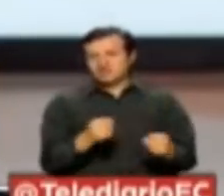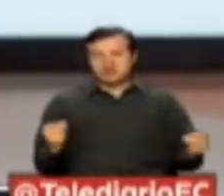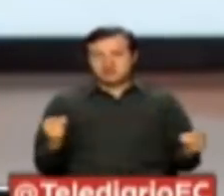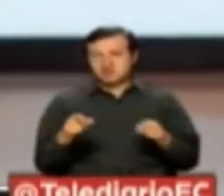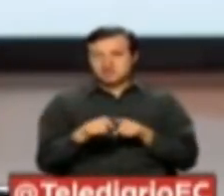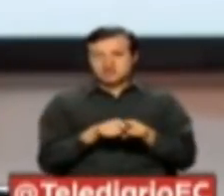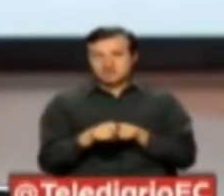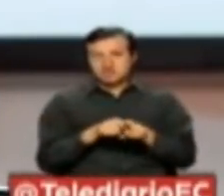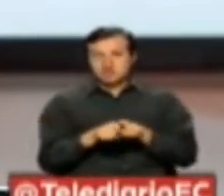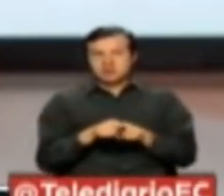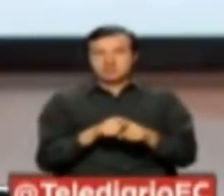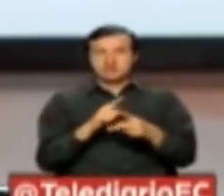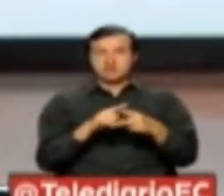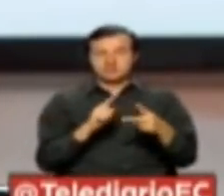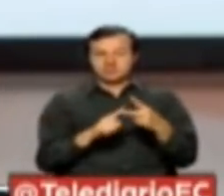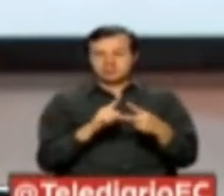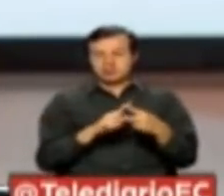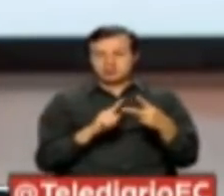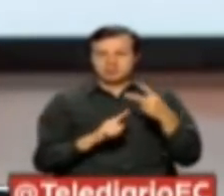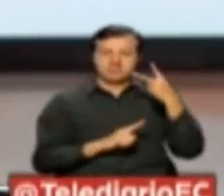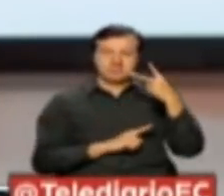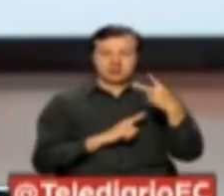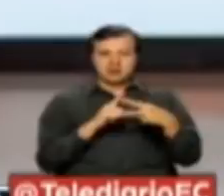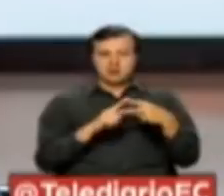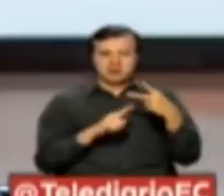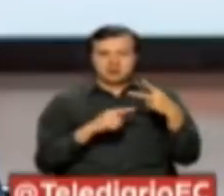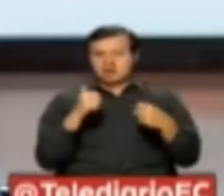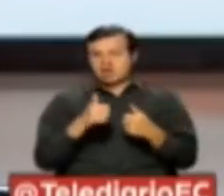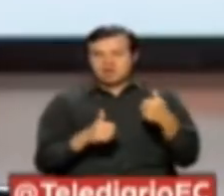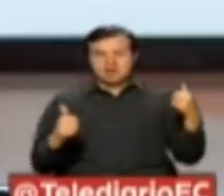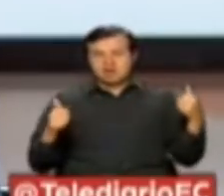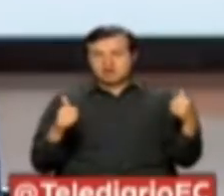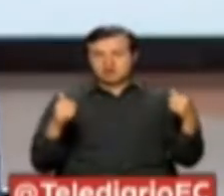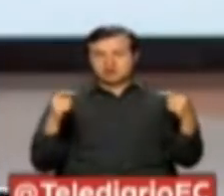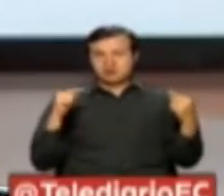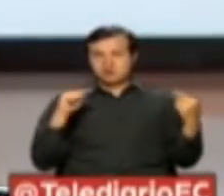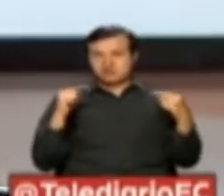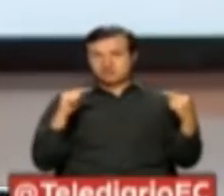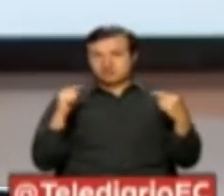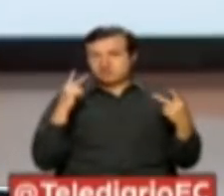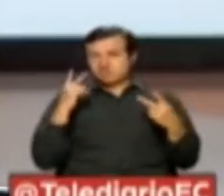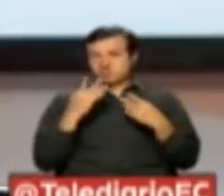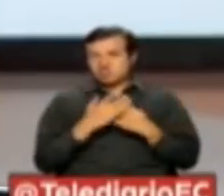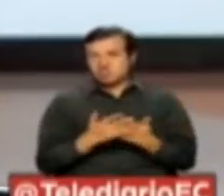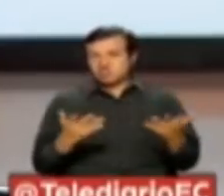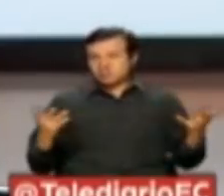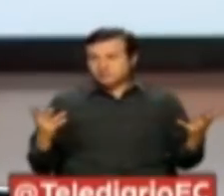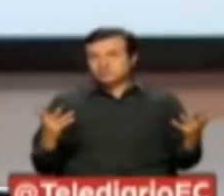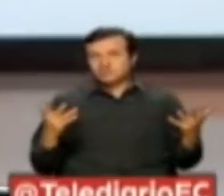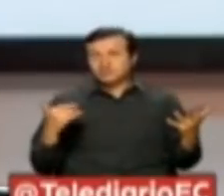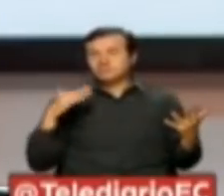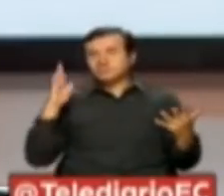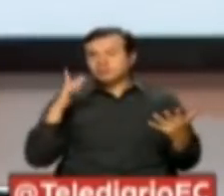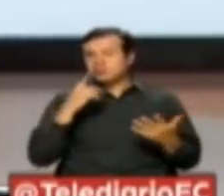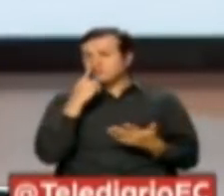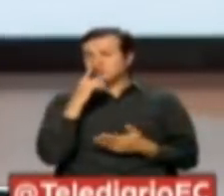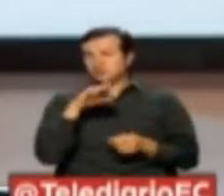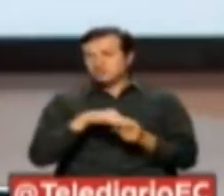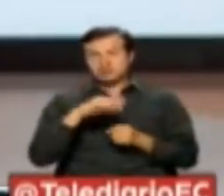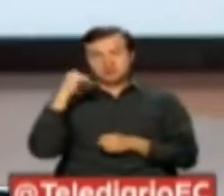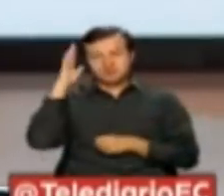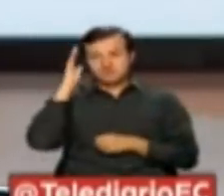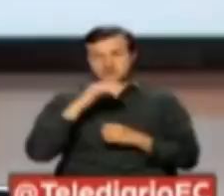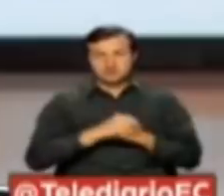competir con las dos los dos principales candidatos que hasta este momento son los de mayor intención de